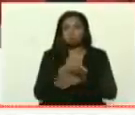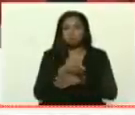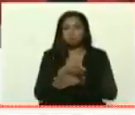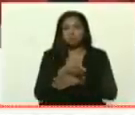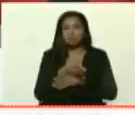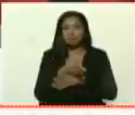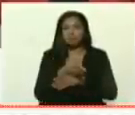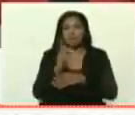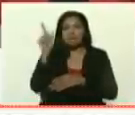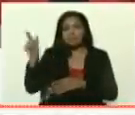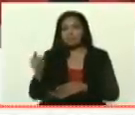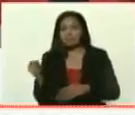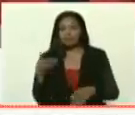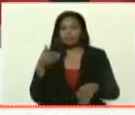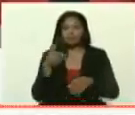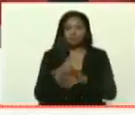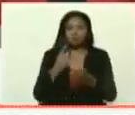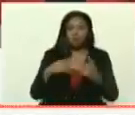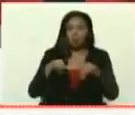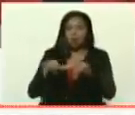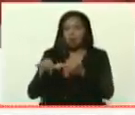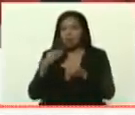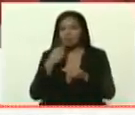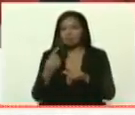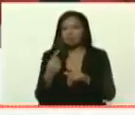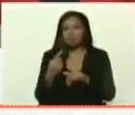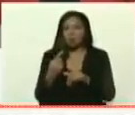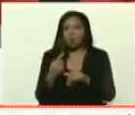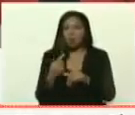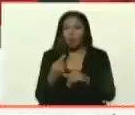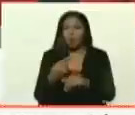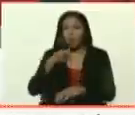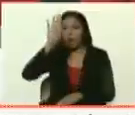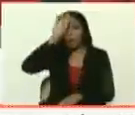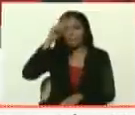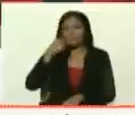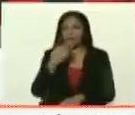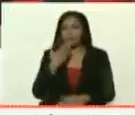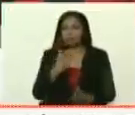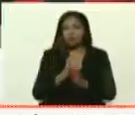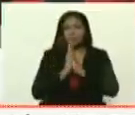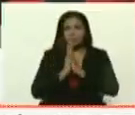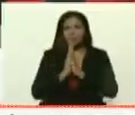Vaticano, enviado por el Papa. Yo fui a hablar con el Papa y el Papa designó un Monseñor, un cardenal.